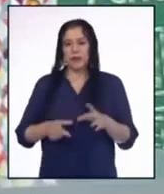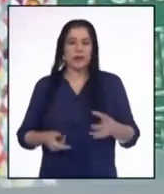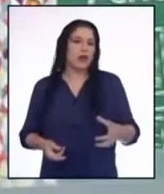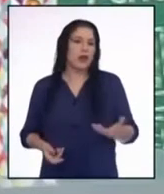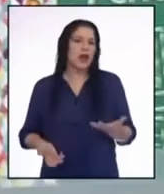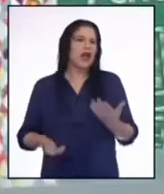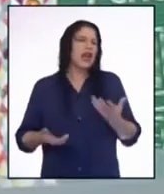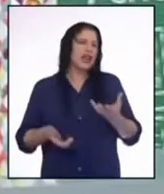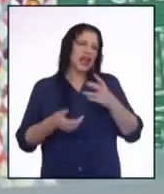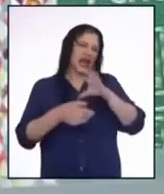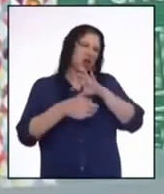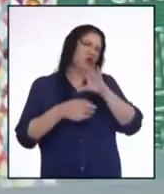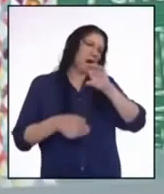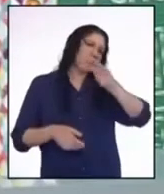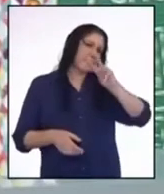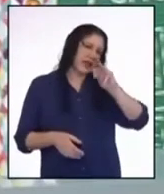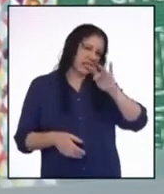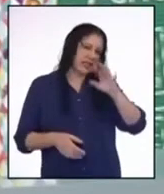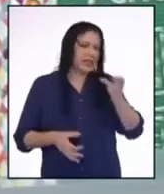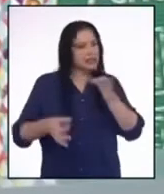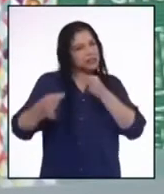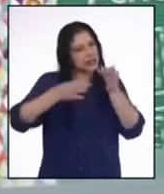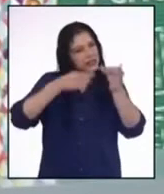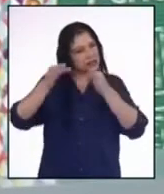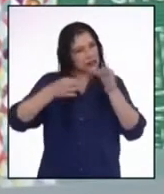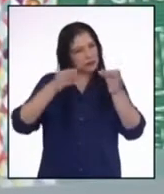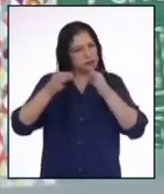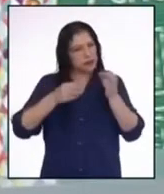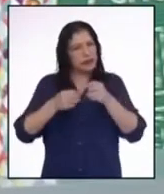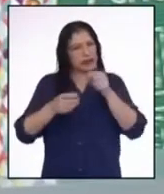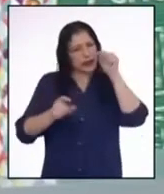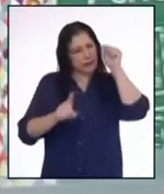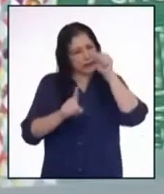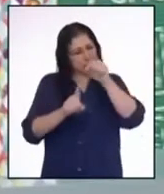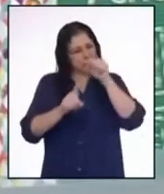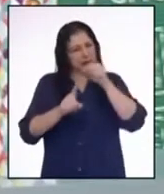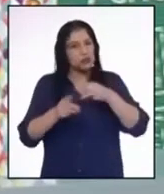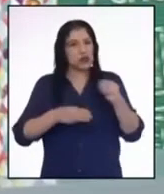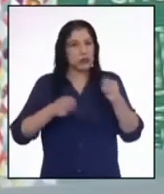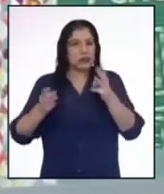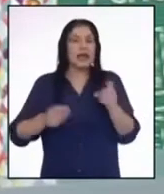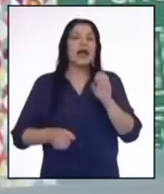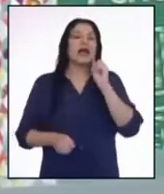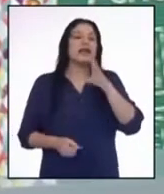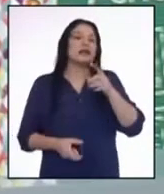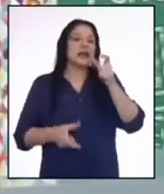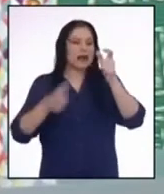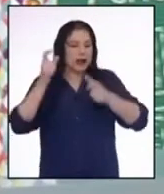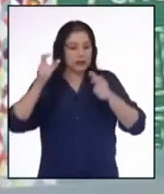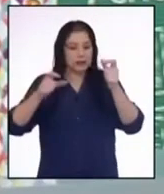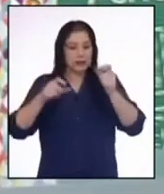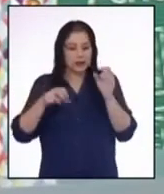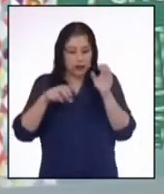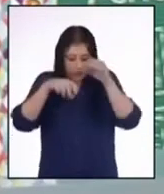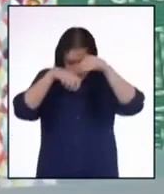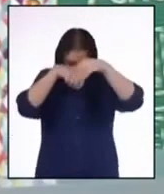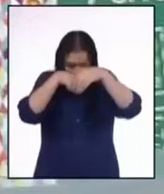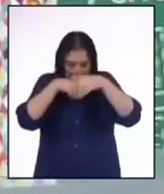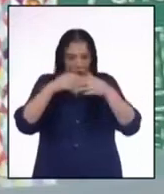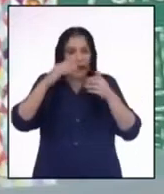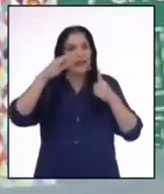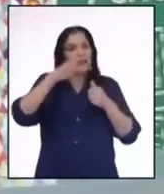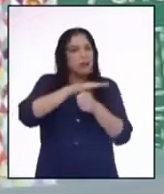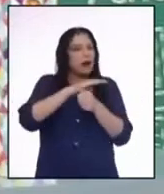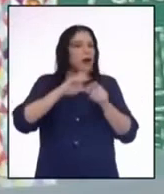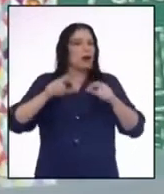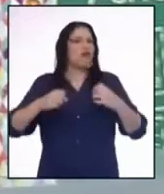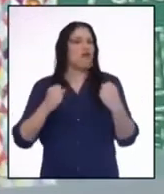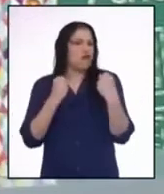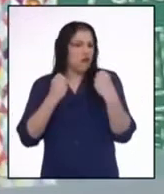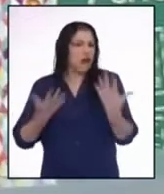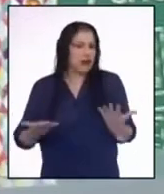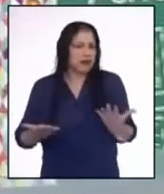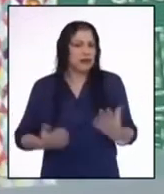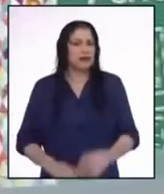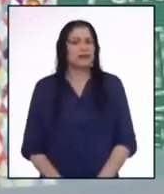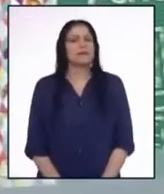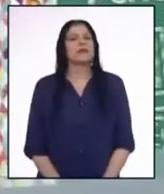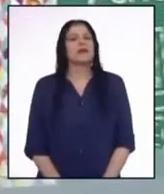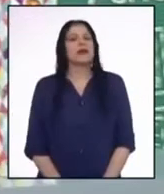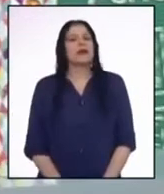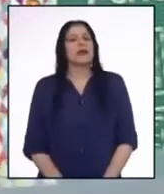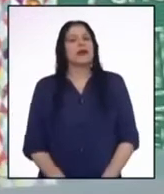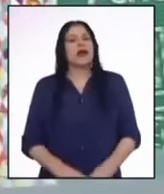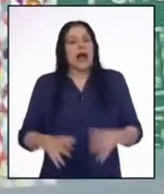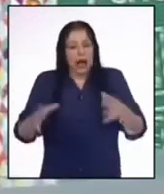El doctor Martínez explica su método de manera aún más específica. Indica que las personas se coloquen en cuclillas debajo de un mueble consistentemente